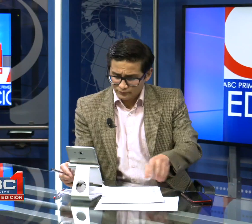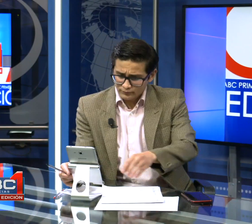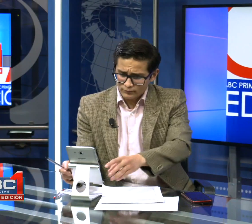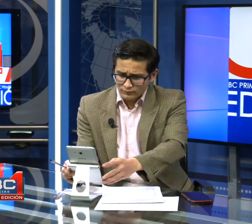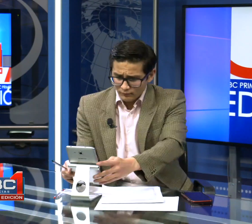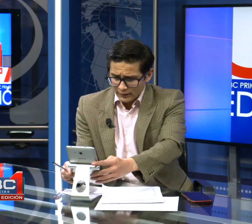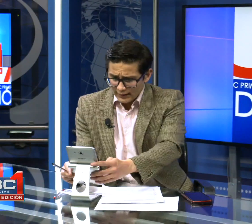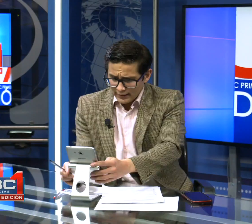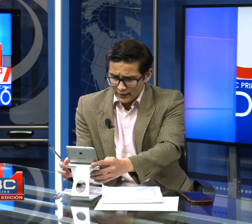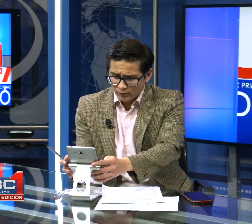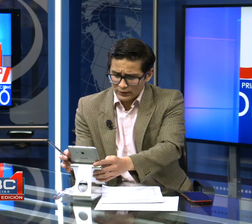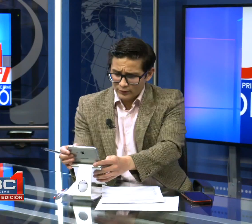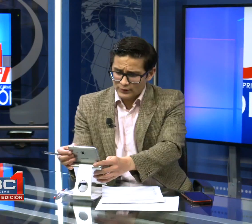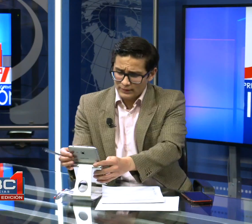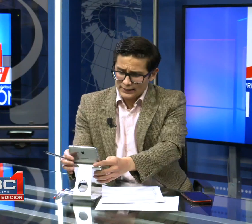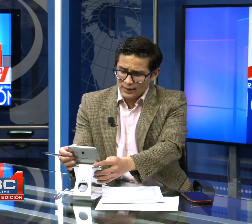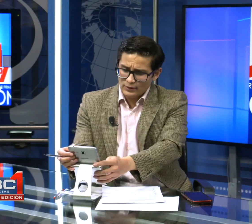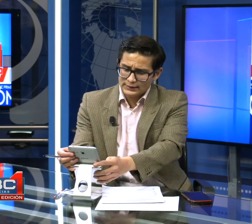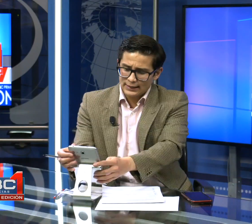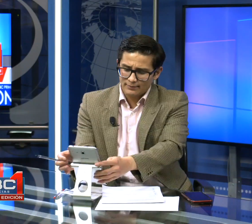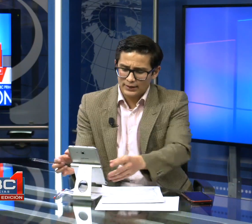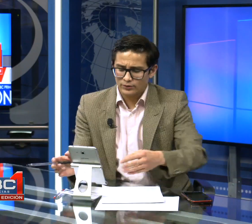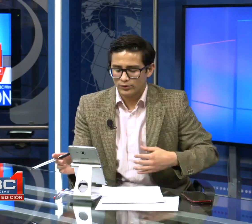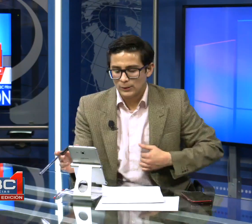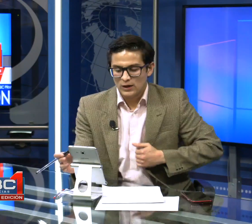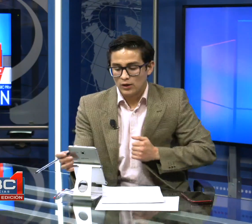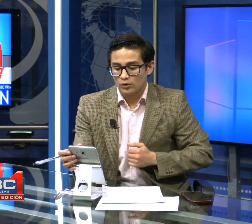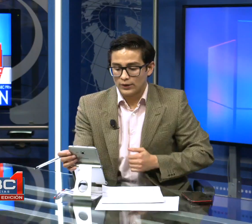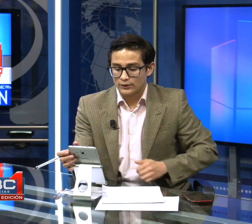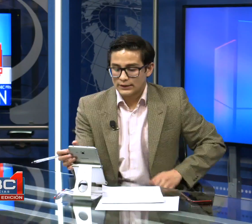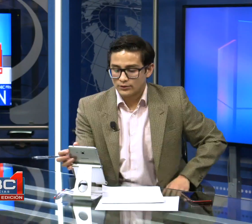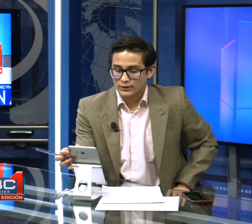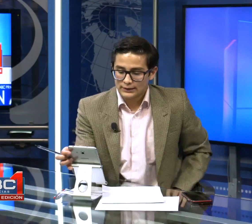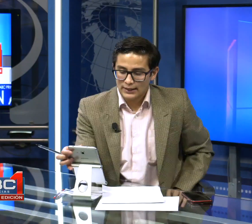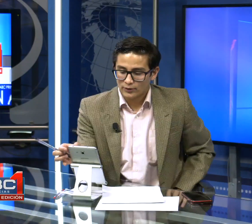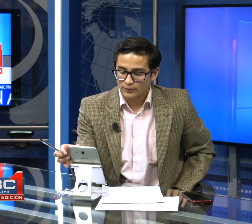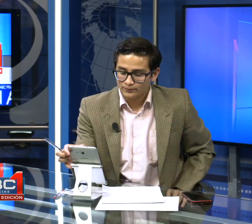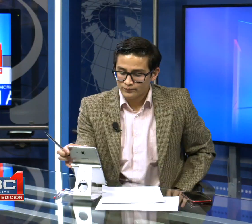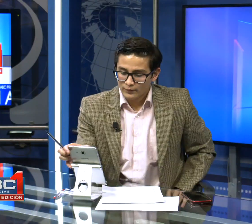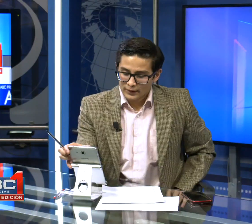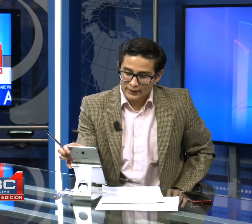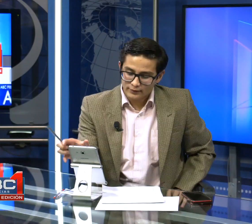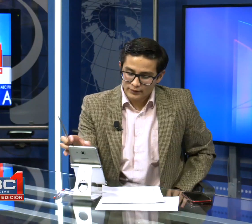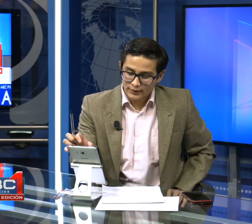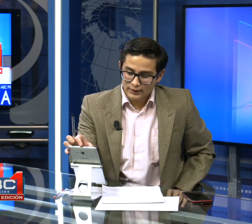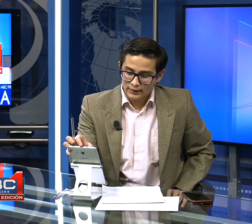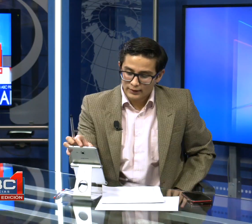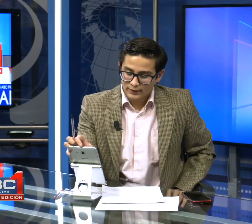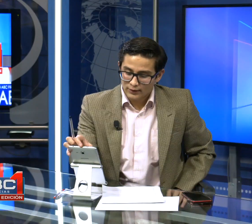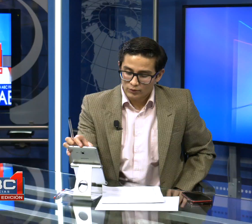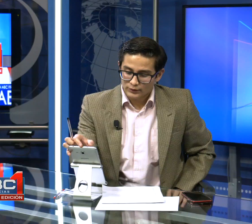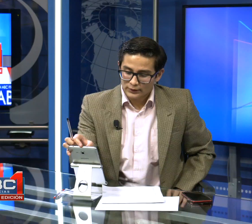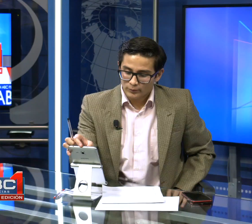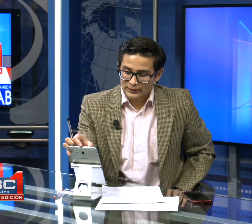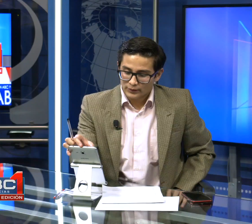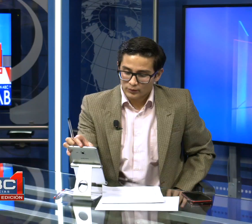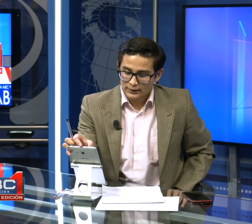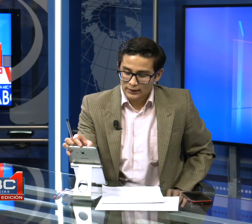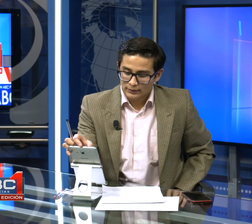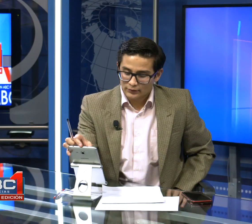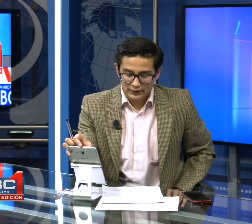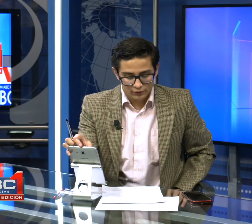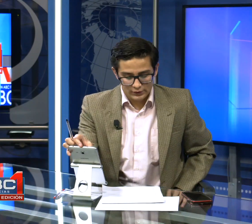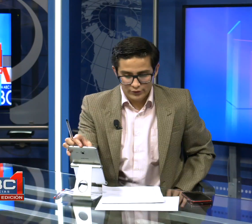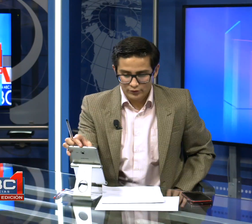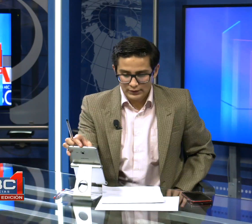con la Junta Municipal de Agua y Saneamiento. Lo que nos están solicitando es el contacto